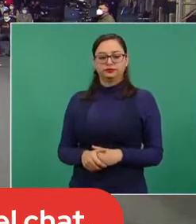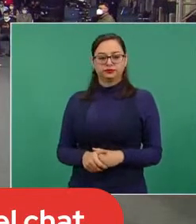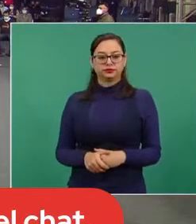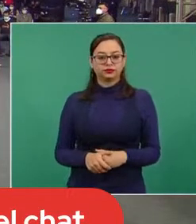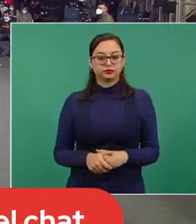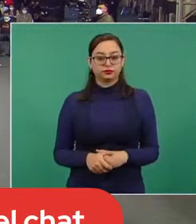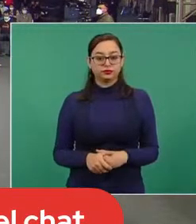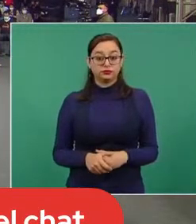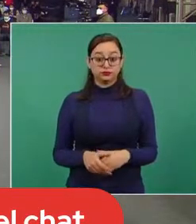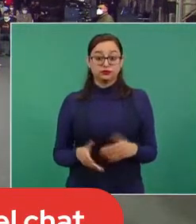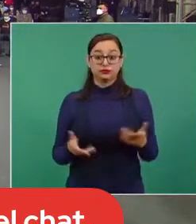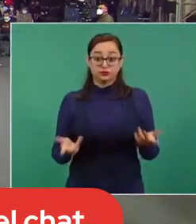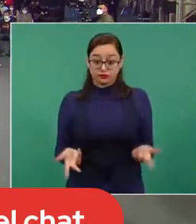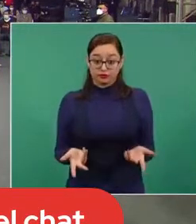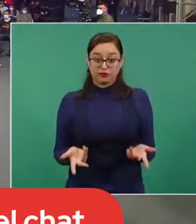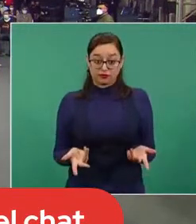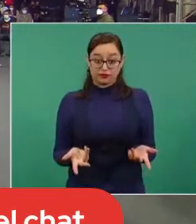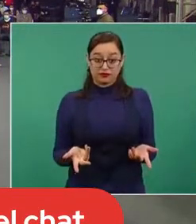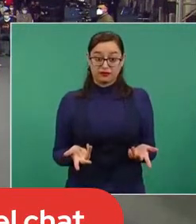Por eso,